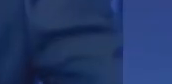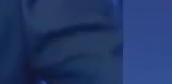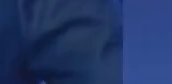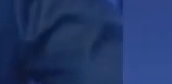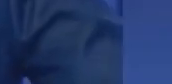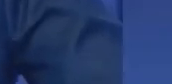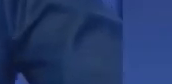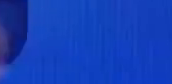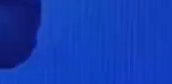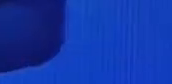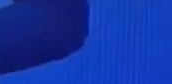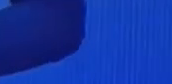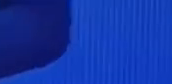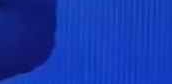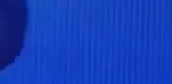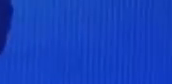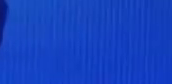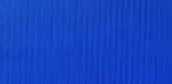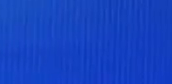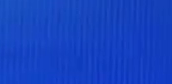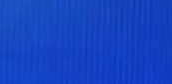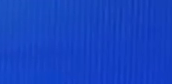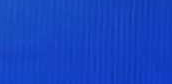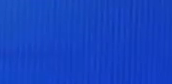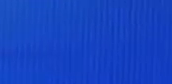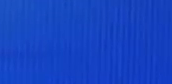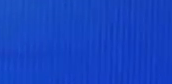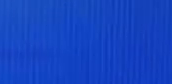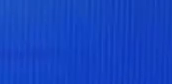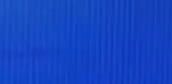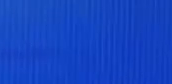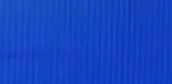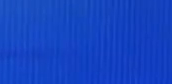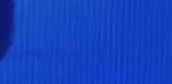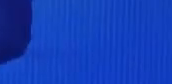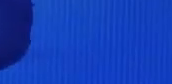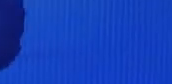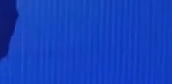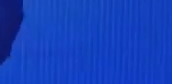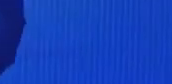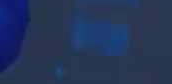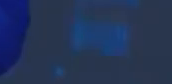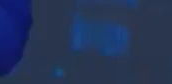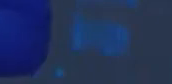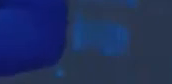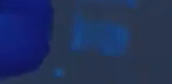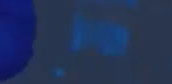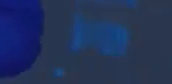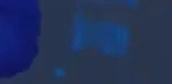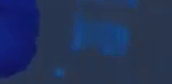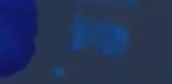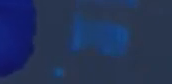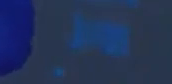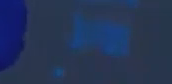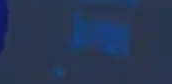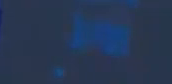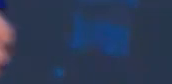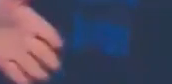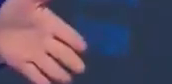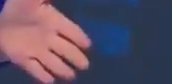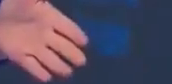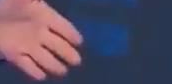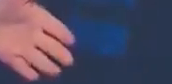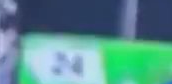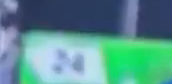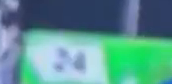lo opina. Bienvenidos a De qué se habla a las 7. A esta hora, con tres temas que son motivo de conversación entre